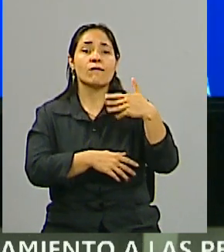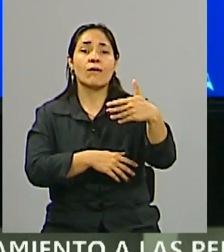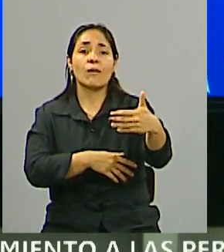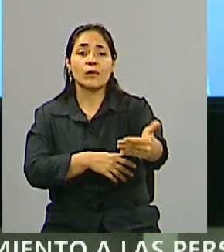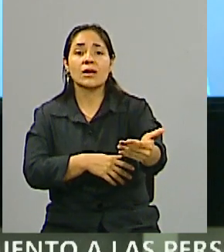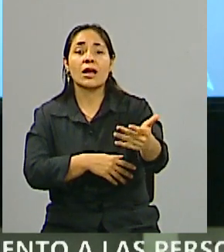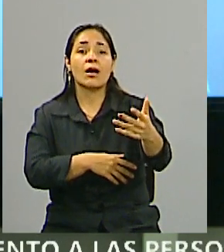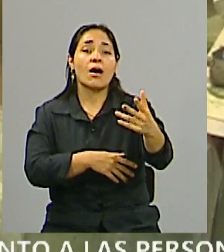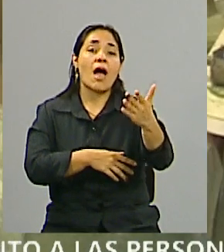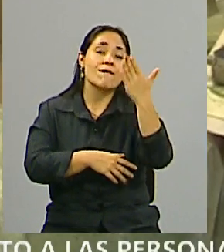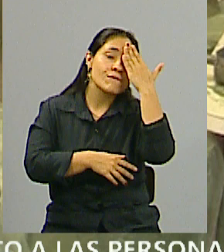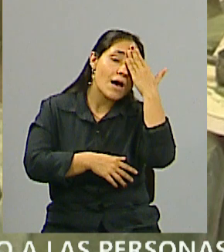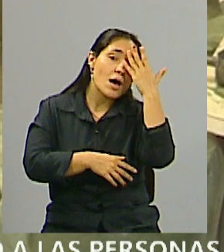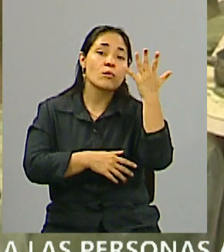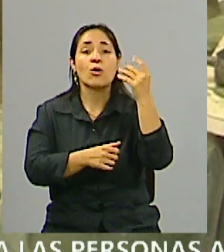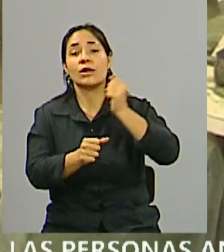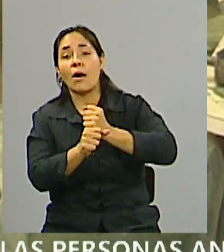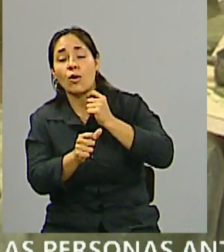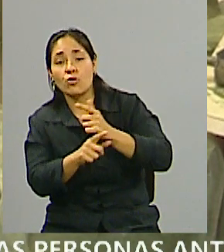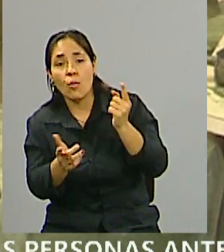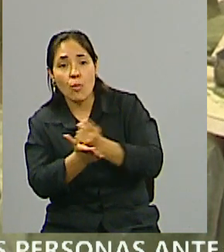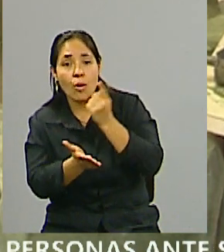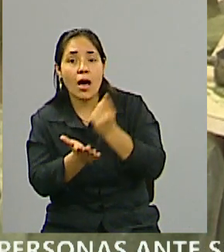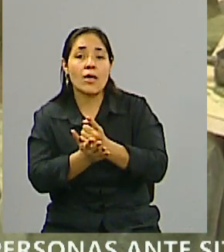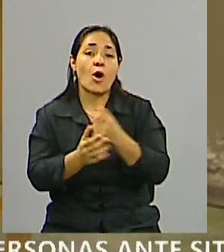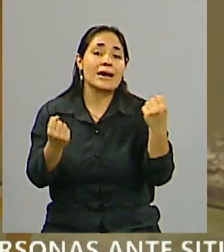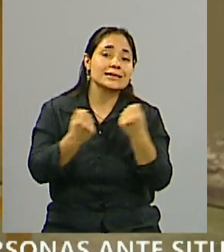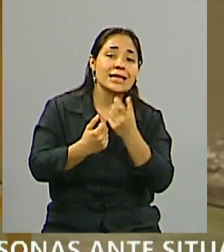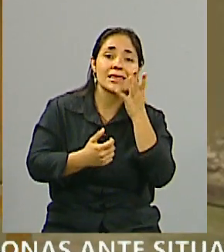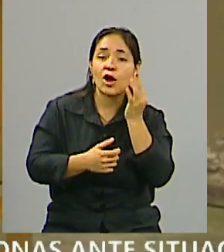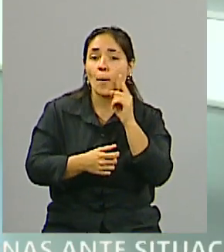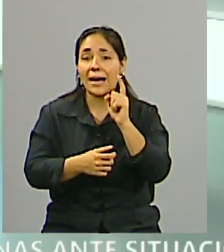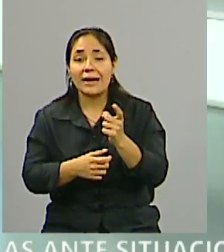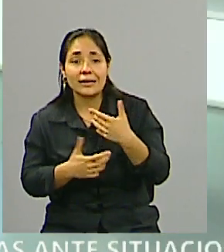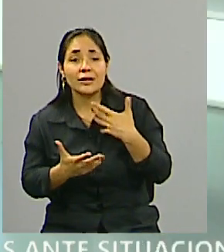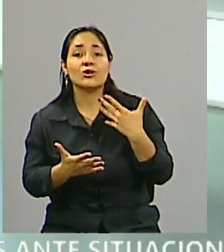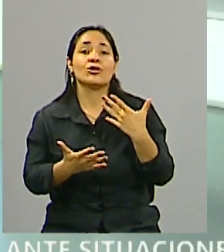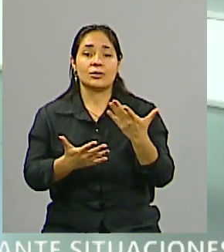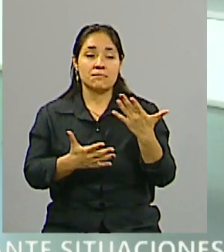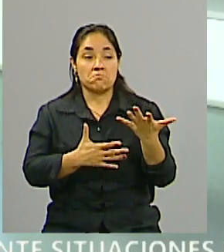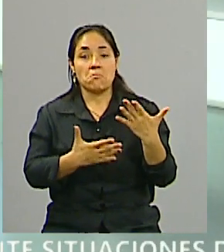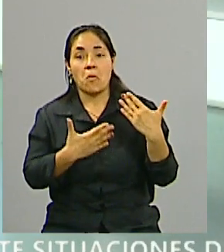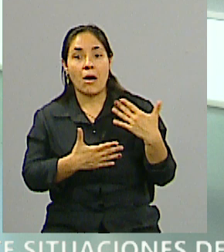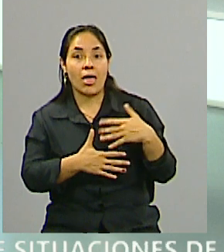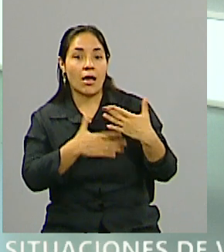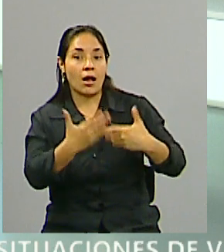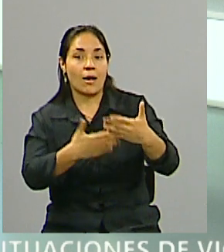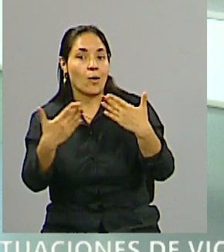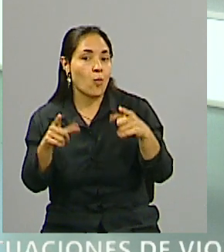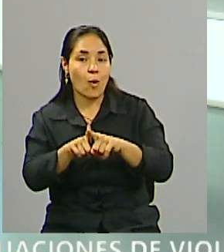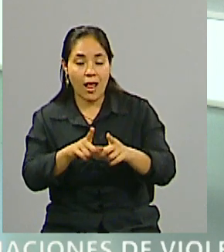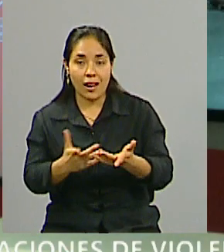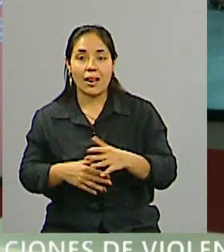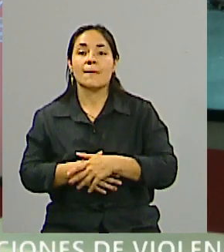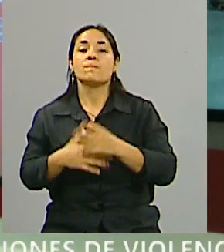de inactividad, de enfermedad o de accidente o de riesgo. Igual la influencia que hay, digo, en la gente es muy importante, ¿no? A partir de estos mensajes que se